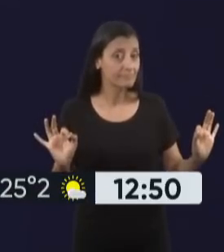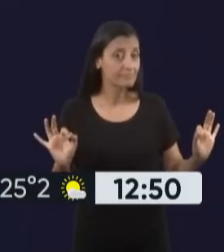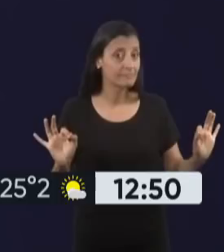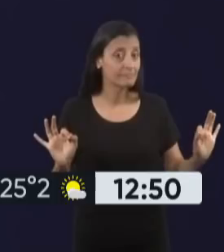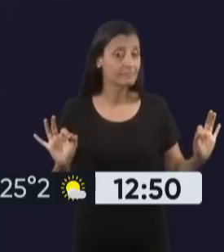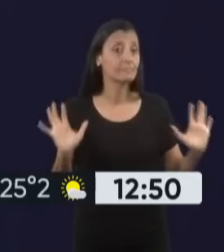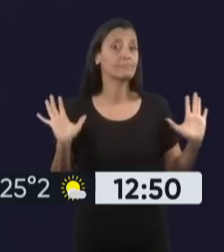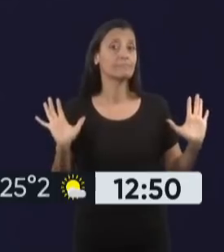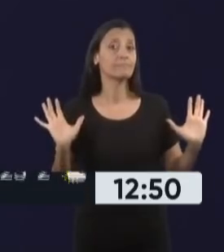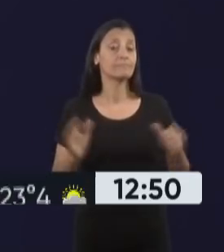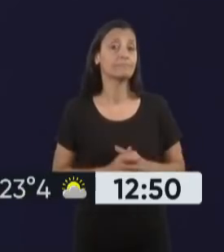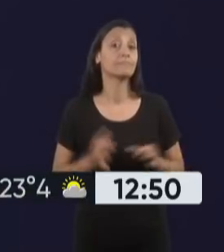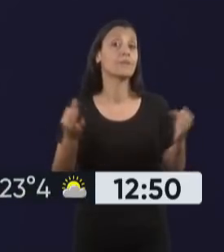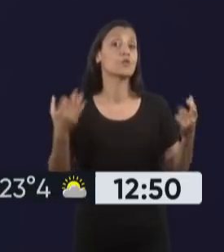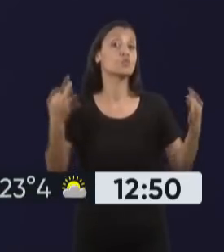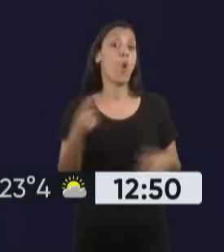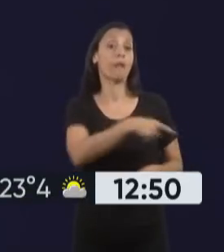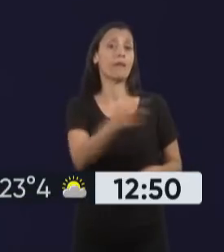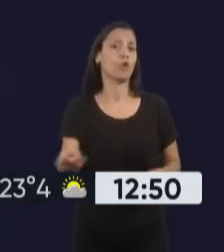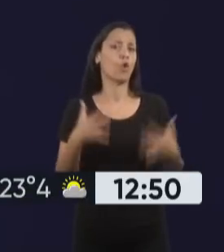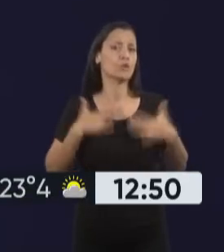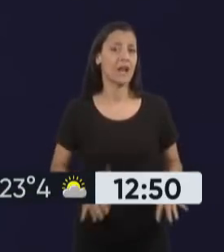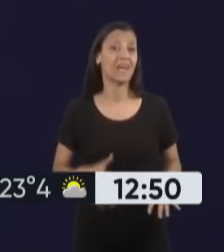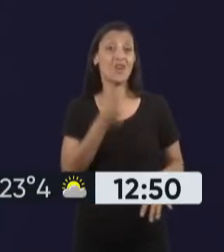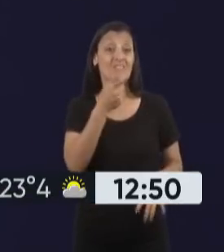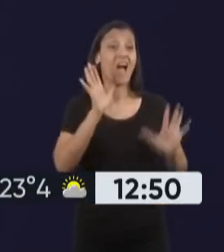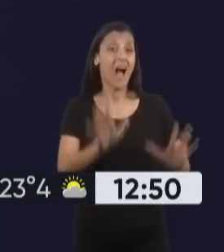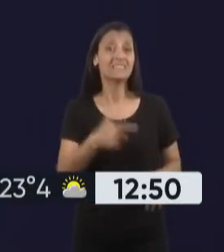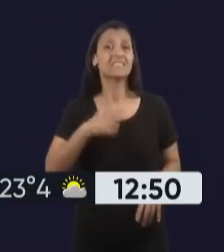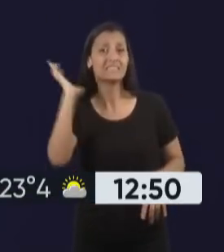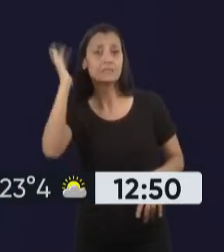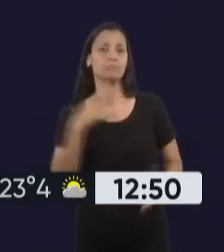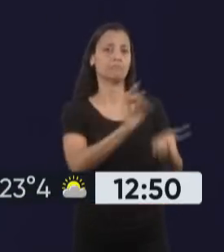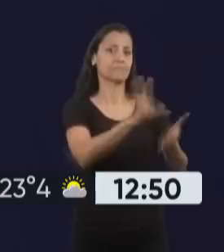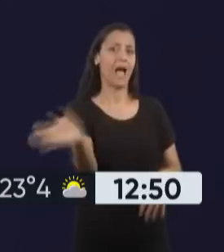Menos mal que esto es bien descontracturado, ¿no? Pues la verdad que si no es para echarlos a todos.